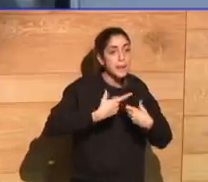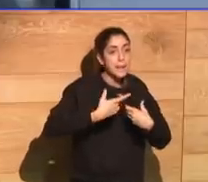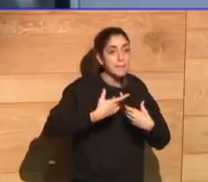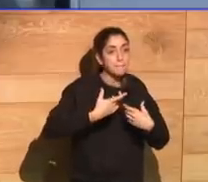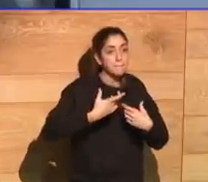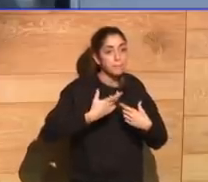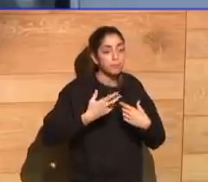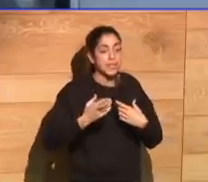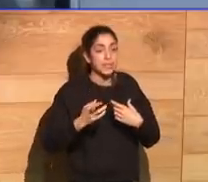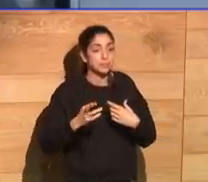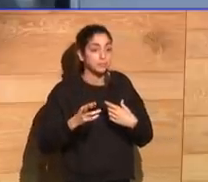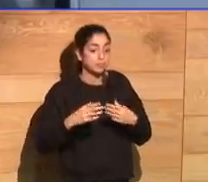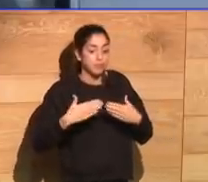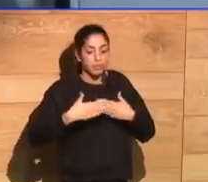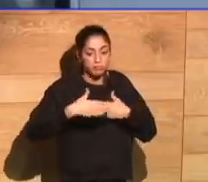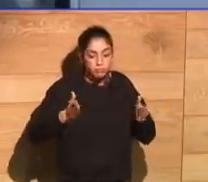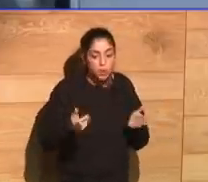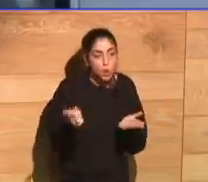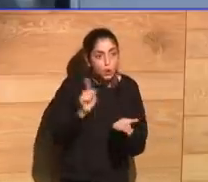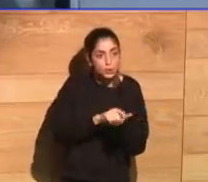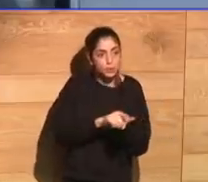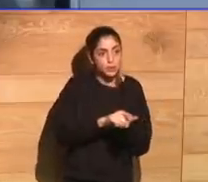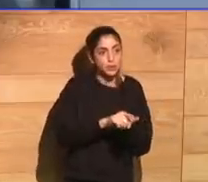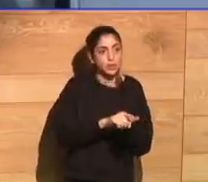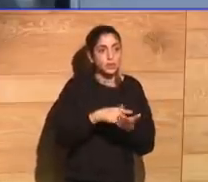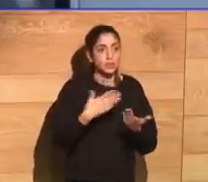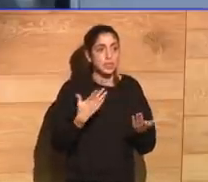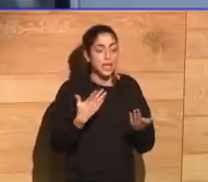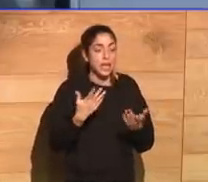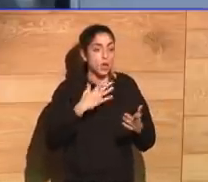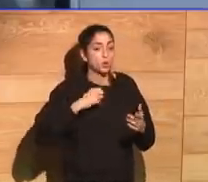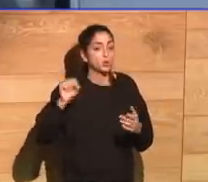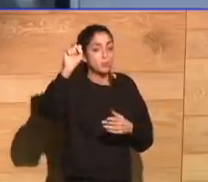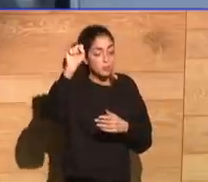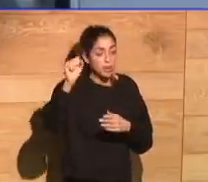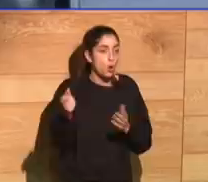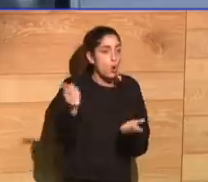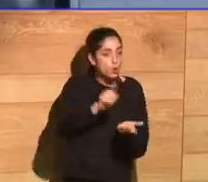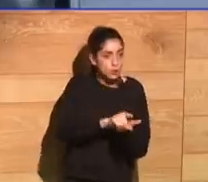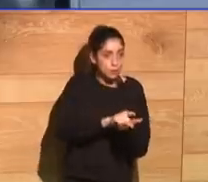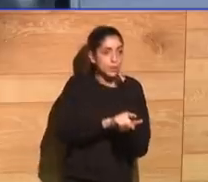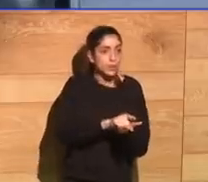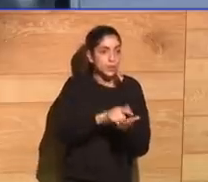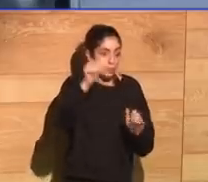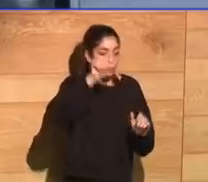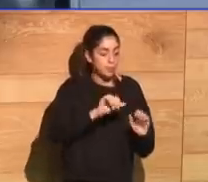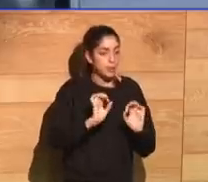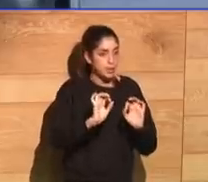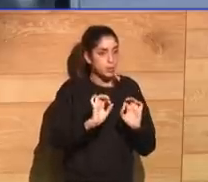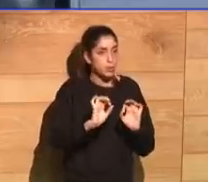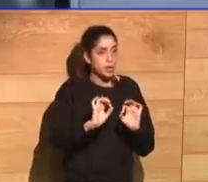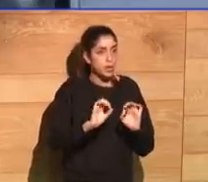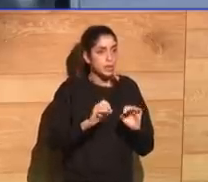este relanzamiento que hace Singer después con el Superman Returns, que trata de nutrirse del